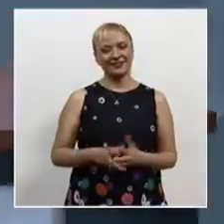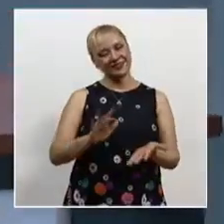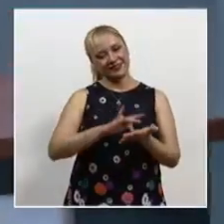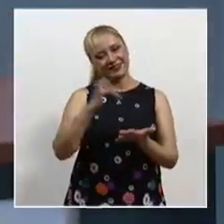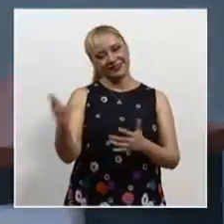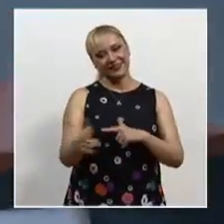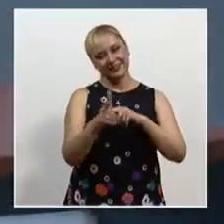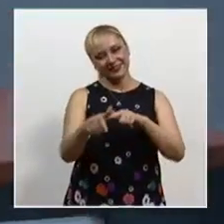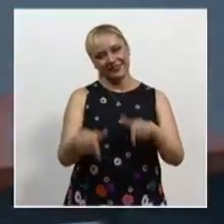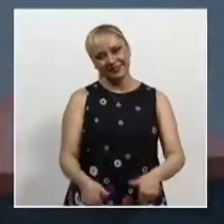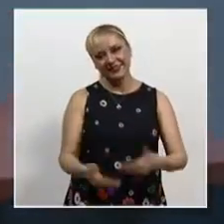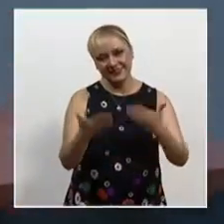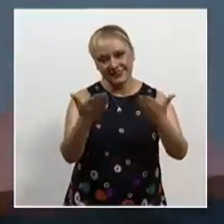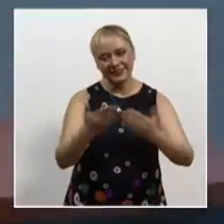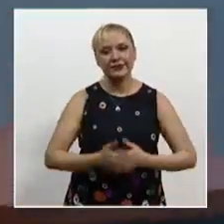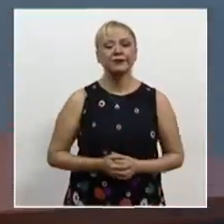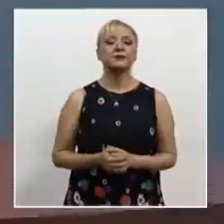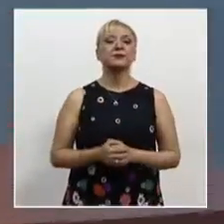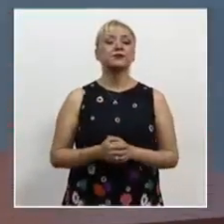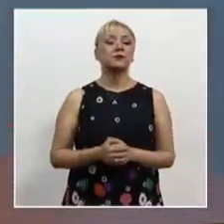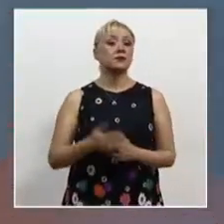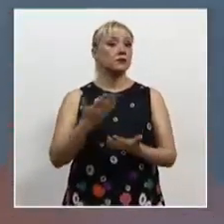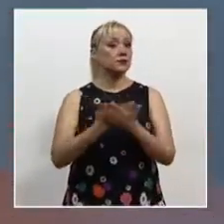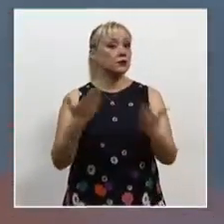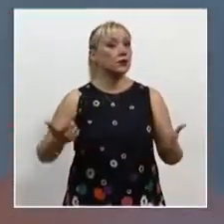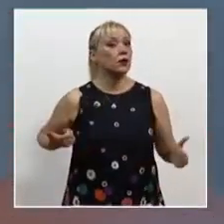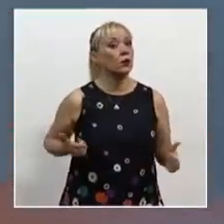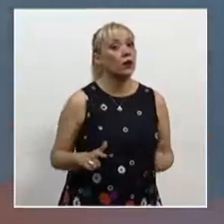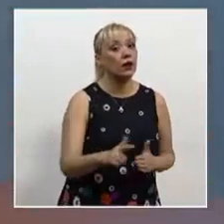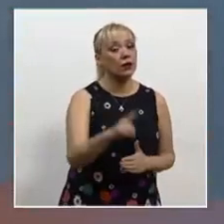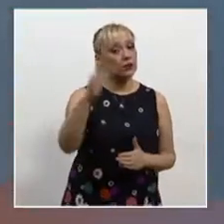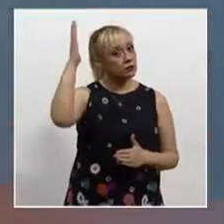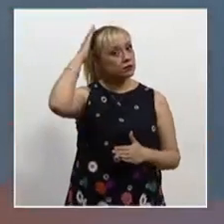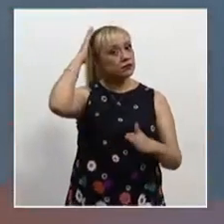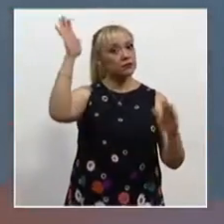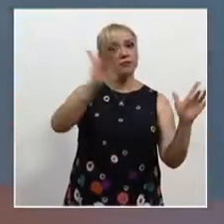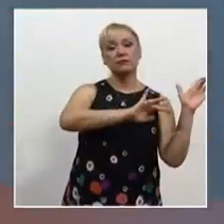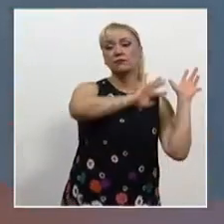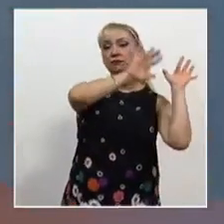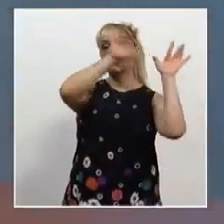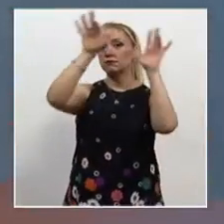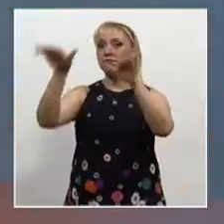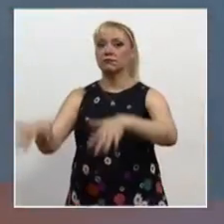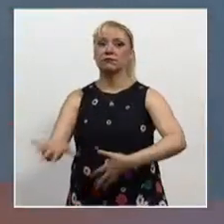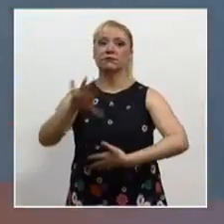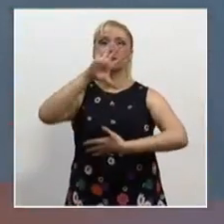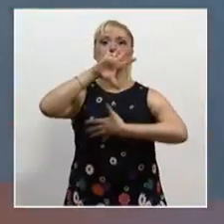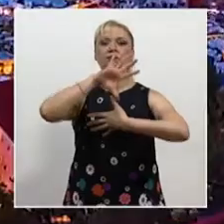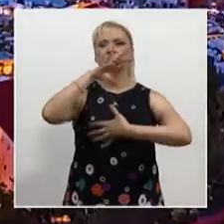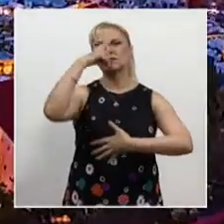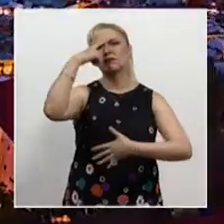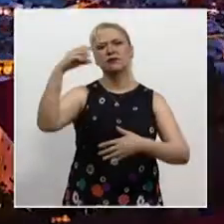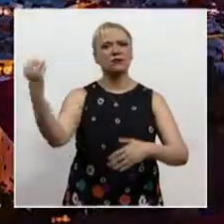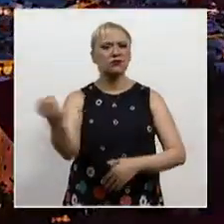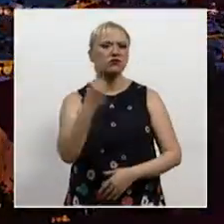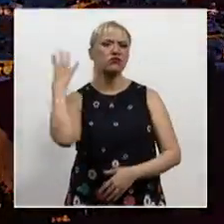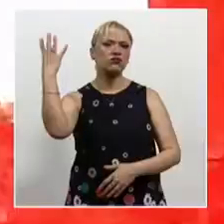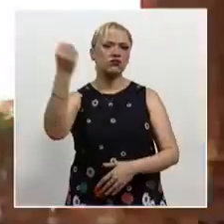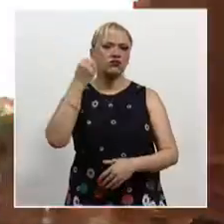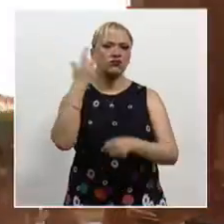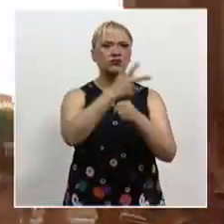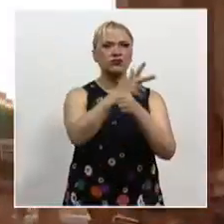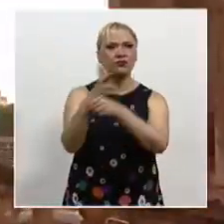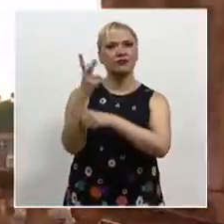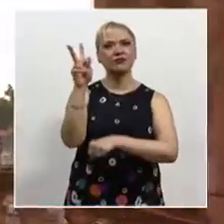Gracias por continuar en este corte informativo. Guanajuato es sede de los trabajos de la Cumbre Iberoamericana de Medios Públicos, un espacio de reflexión